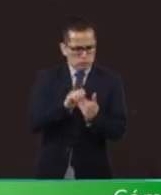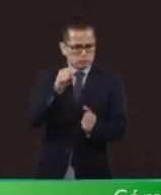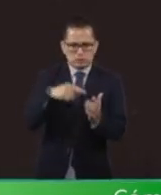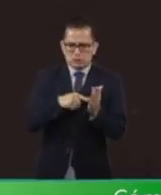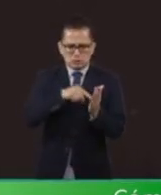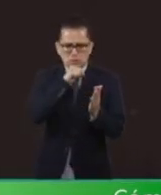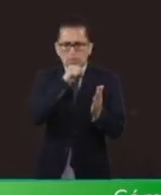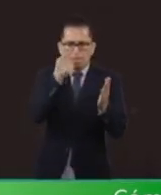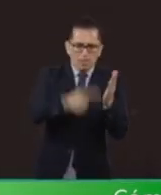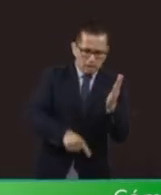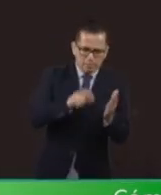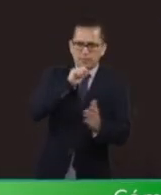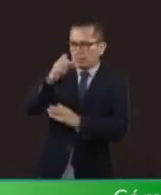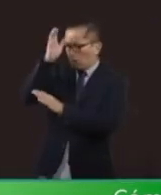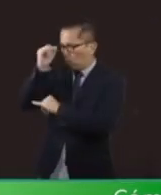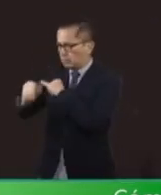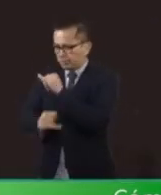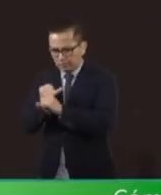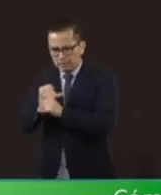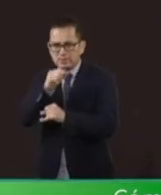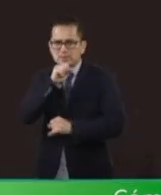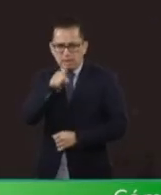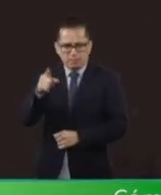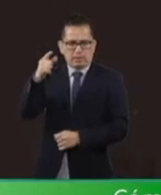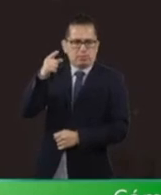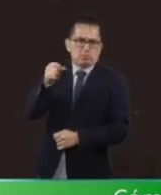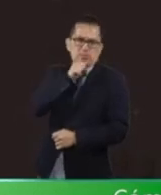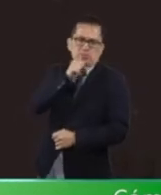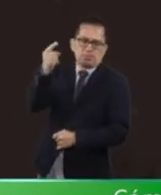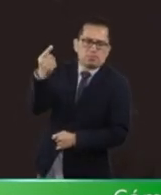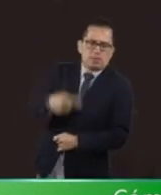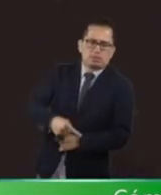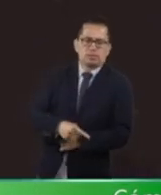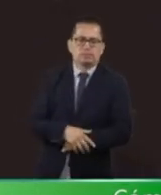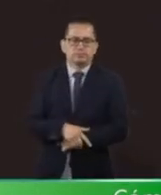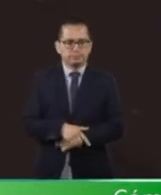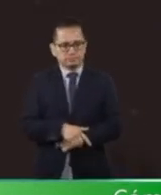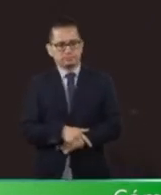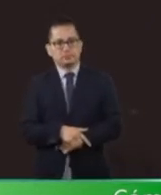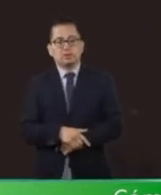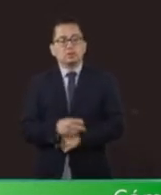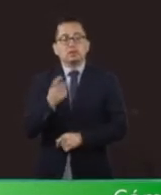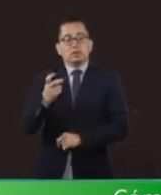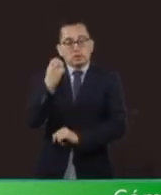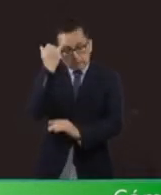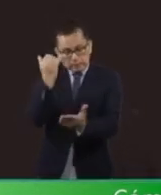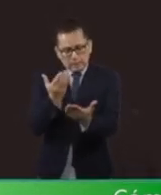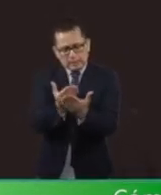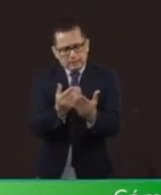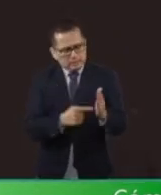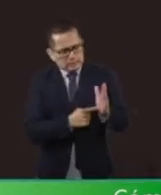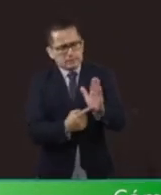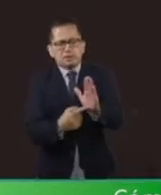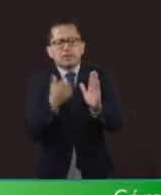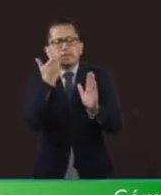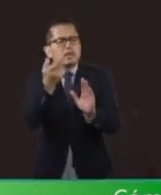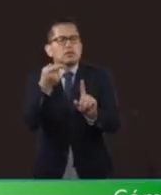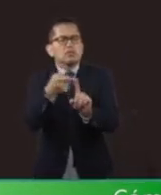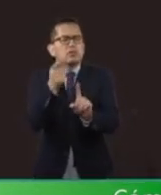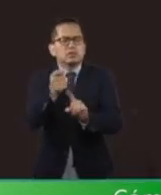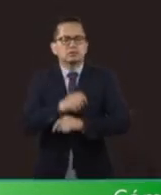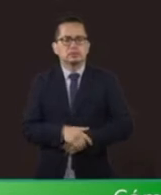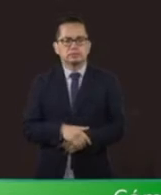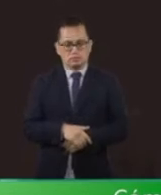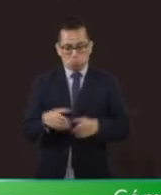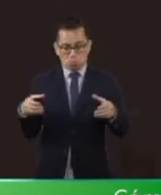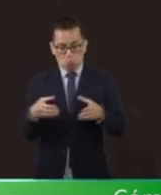protegen. Nos encontramos ante una iniciativa que plantea la subordinación de la Guardia Nacional